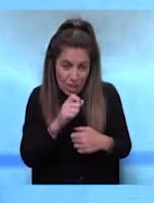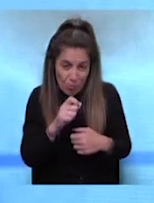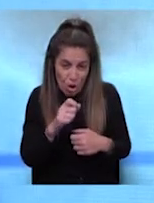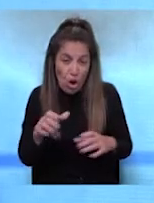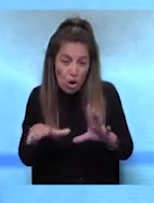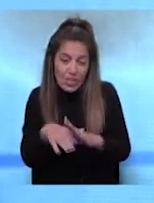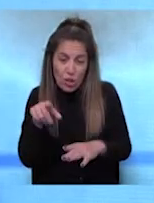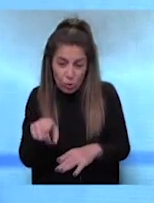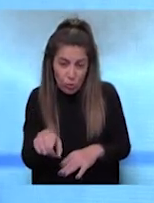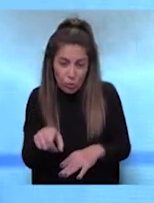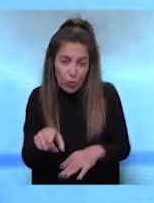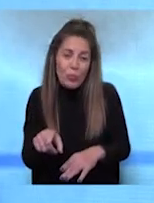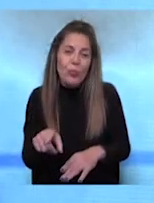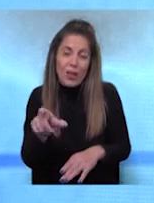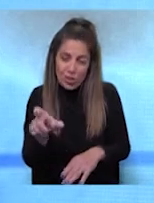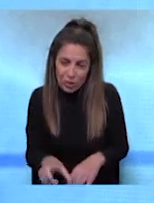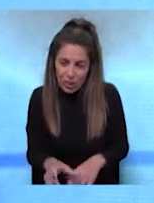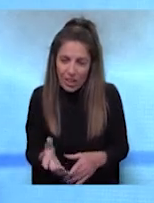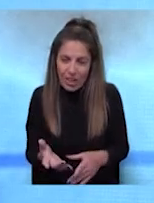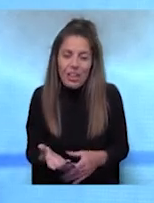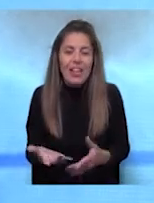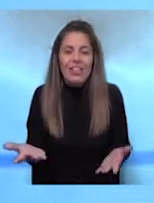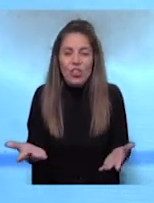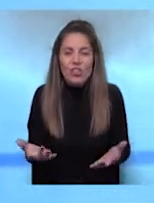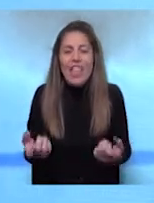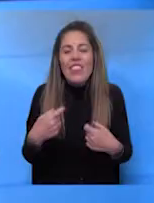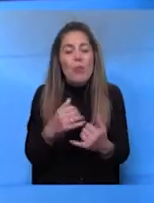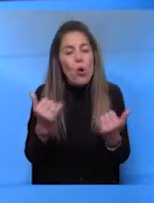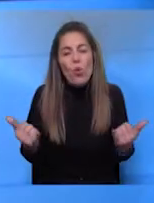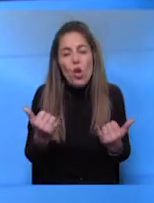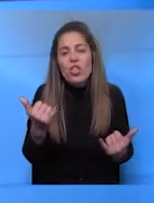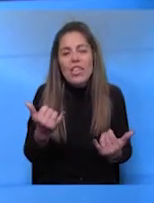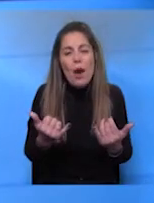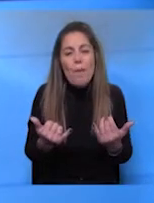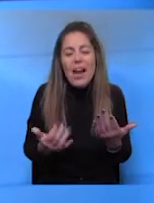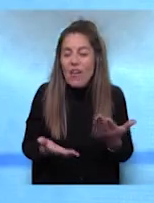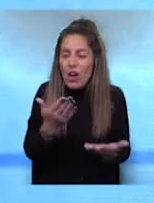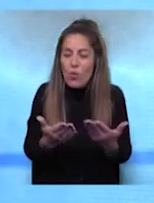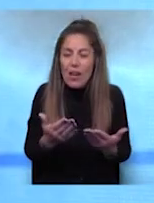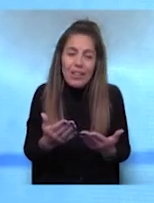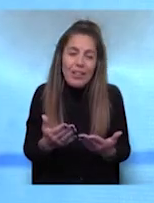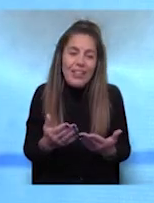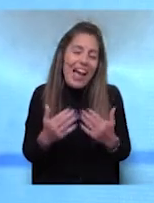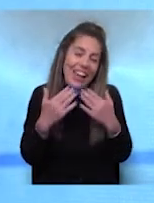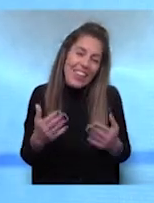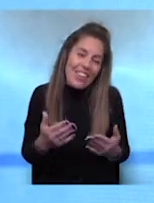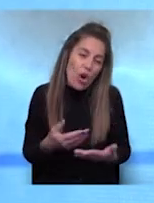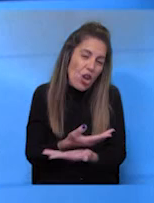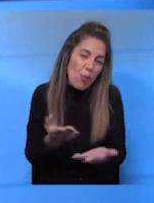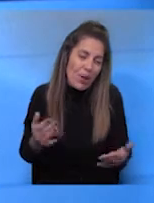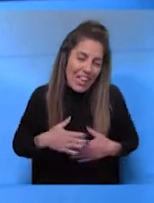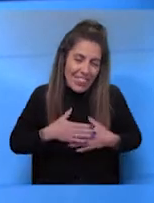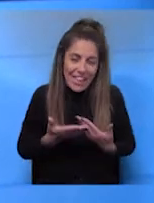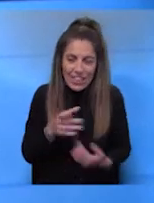no, no lo tendría, Wilmar. Entonces, dame unos días para hablar. Por favor. Agradezco todas las muestras de cariño y la gente que me ha saludado. ¿Le ha